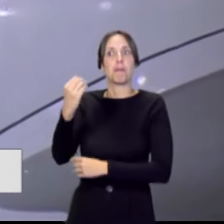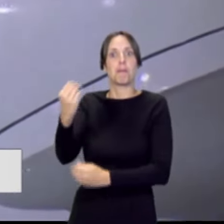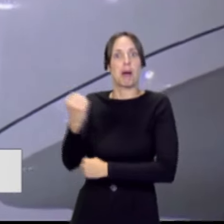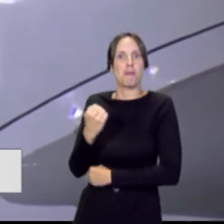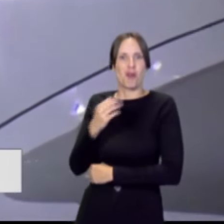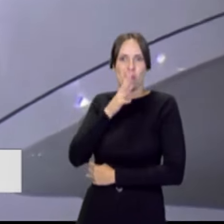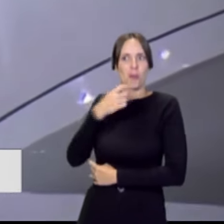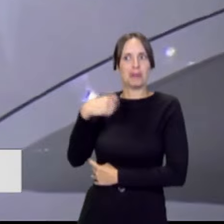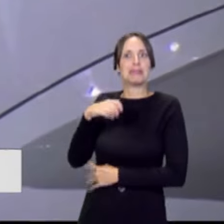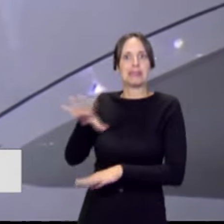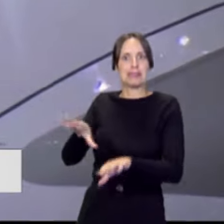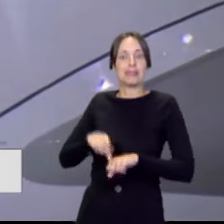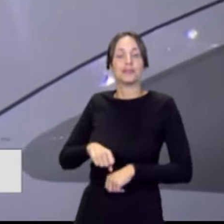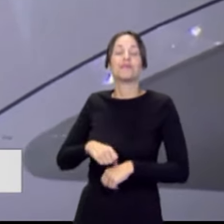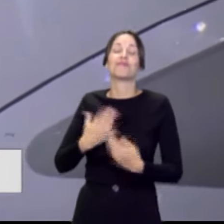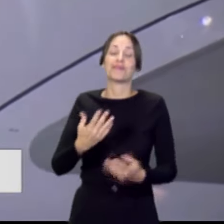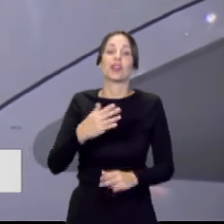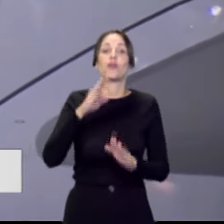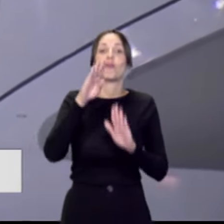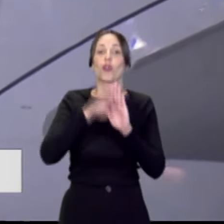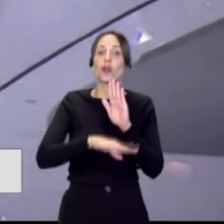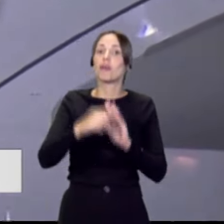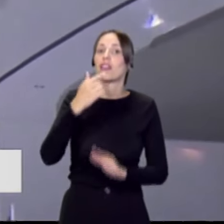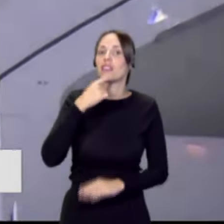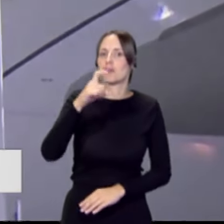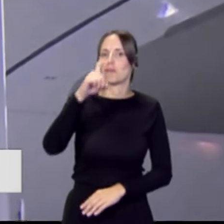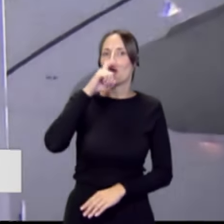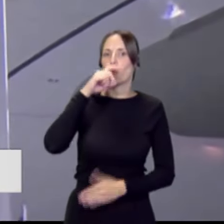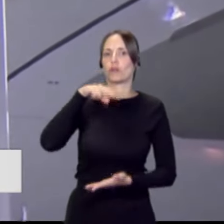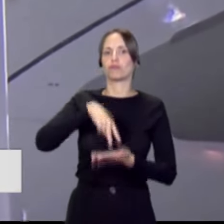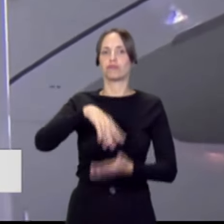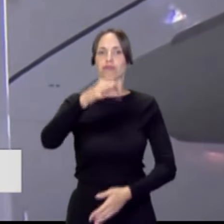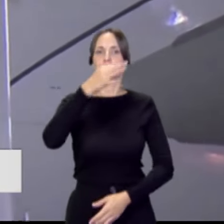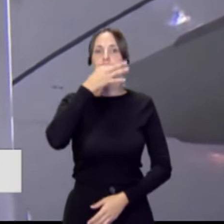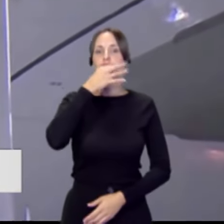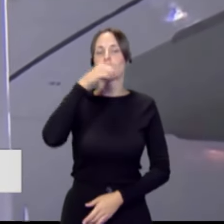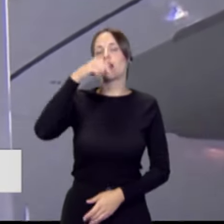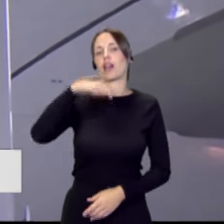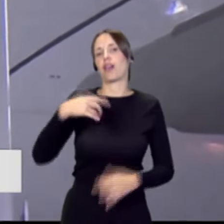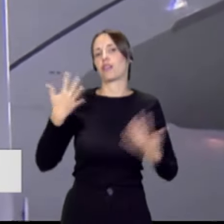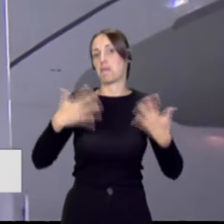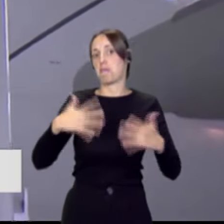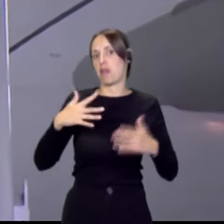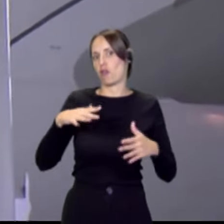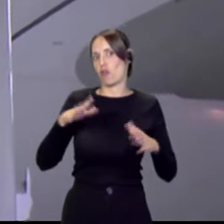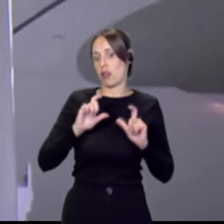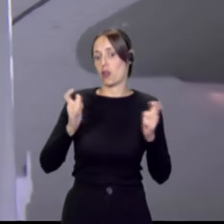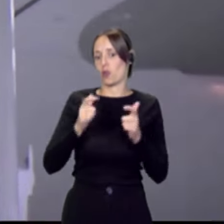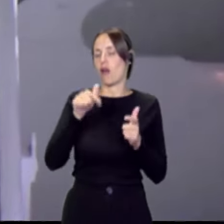el programa oficial, el mandatario venezolano dará un discurso en la reunión de este miércoles.